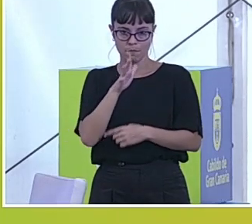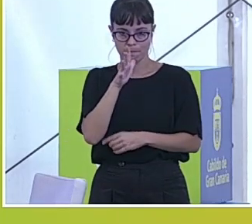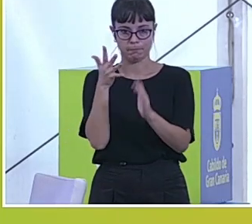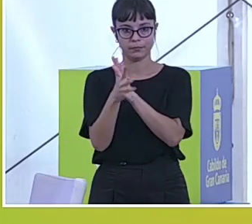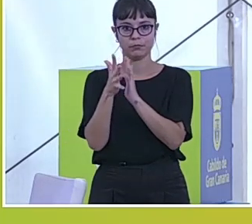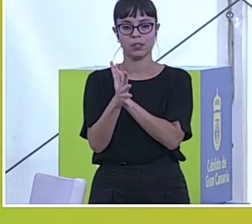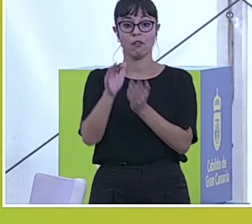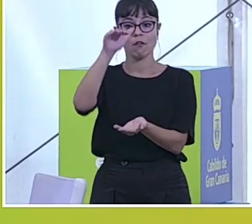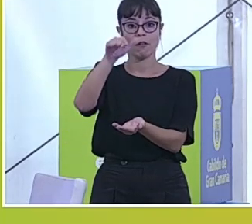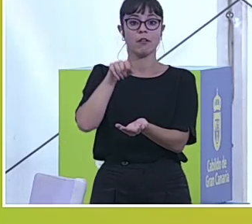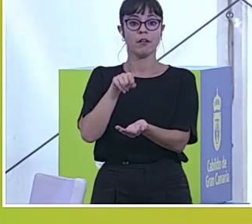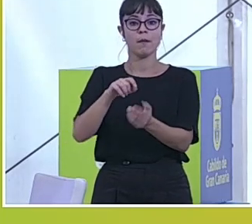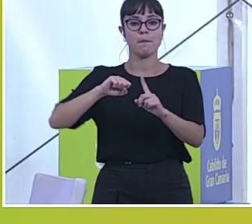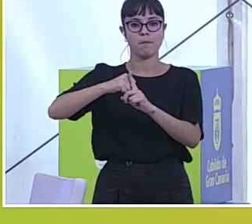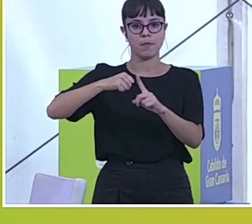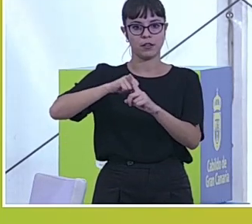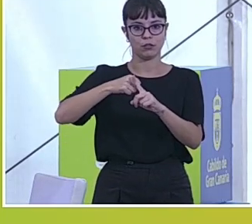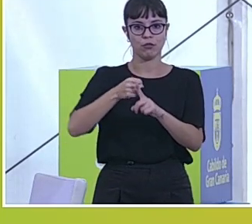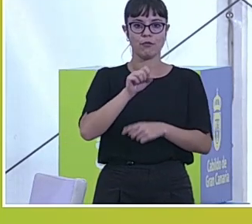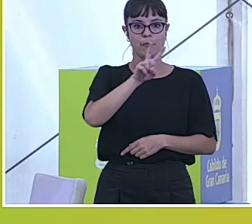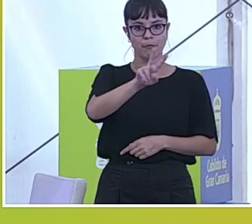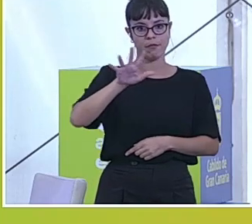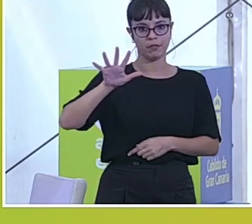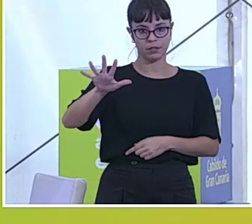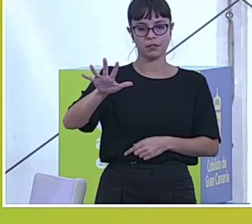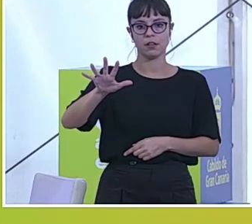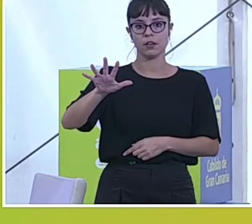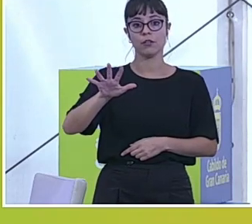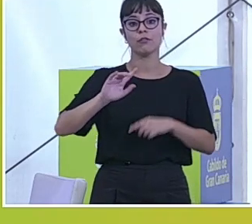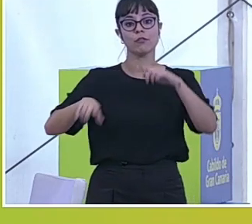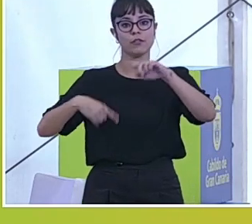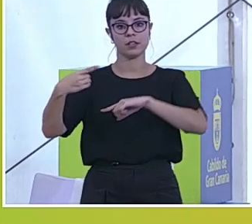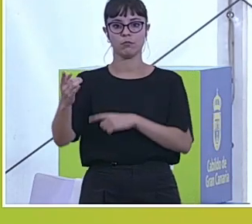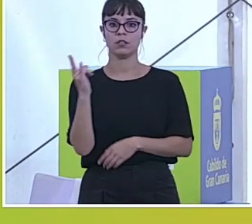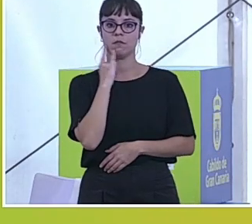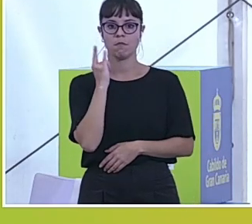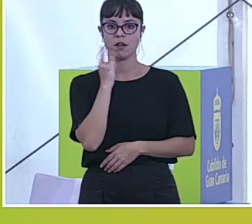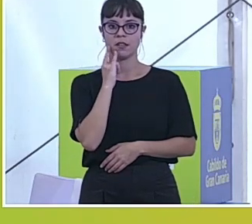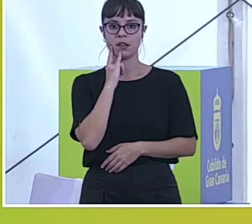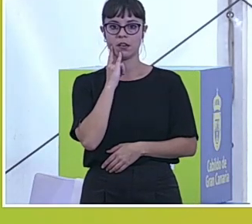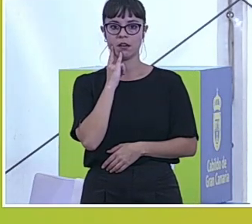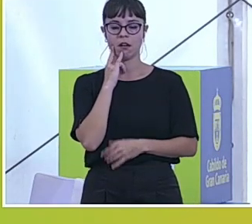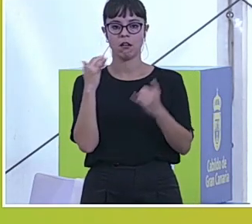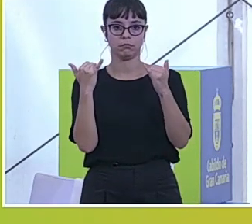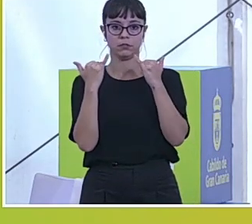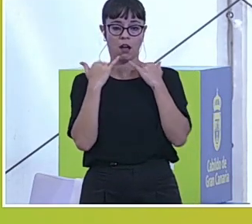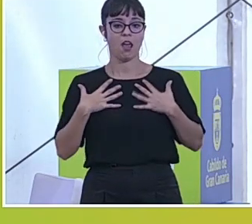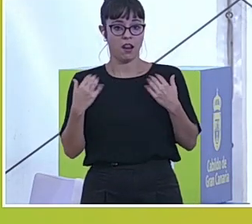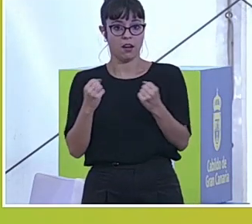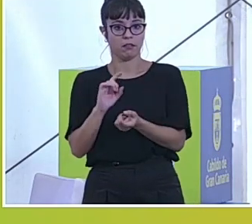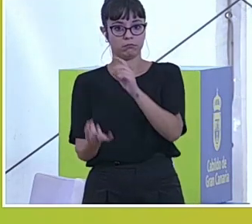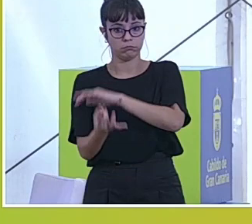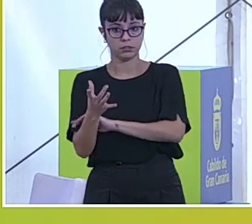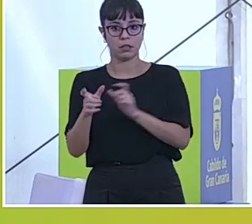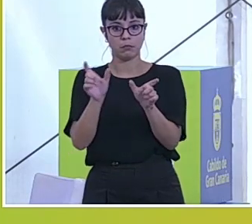A 25 bares y posteriormente se reelectrificaba con las 6 pilas de combustible que se encuentran justamente enfrente, ¿vale? Cada uno era de